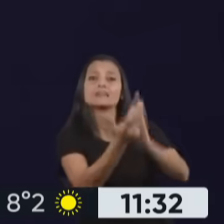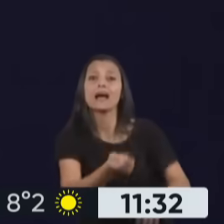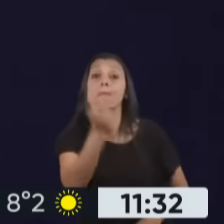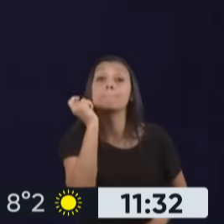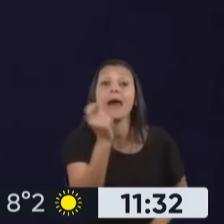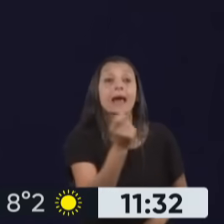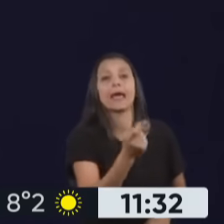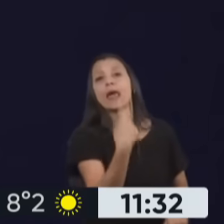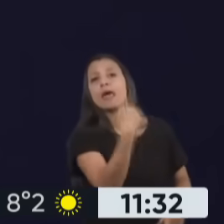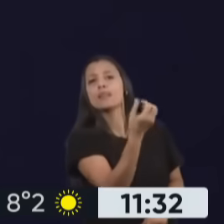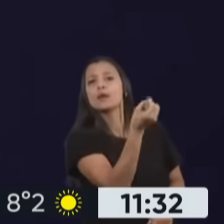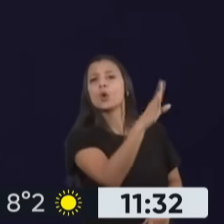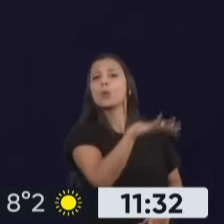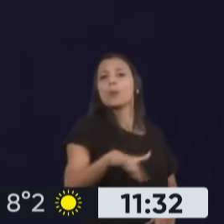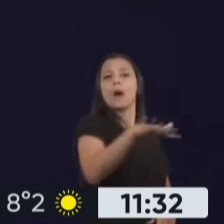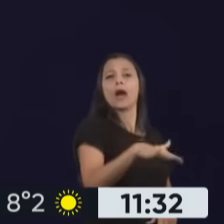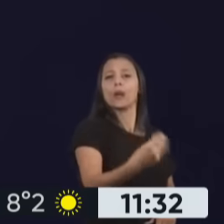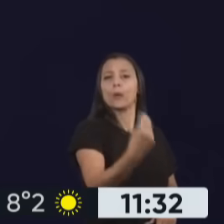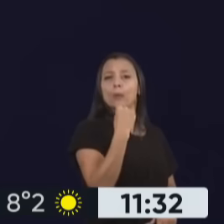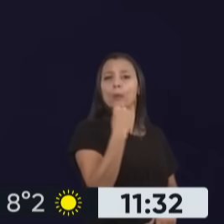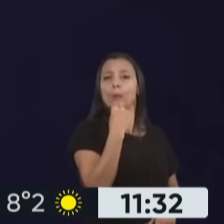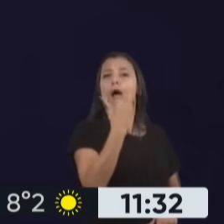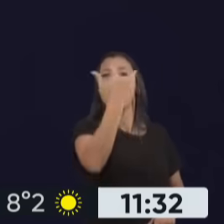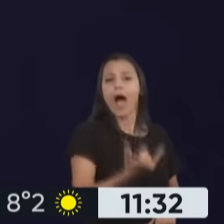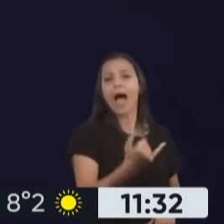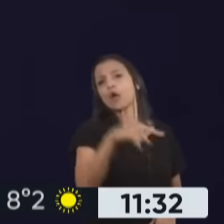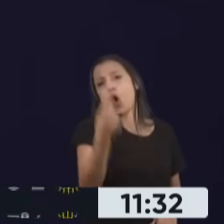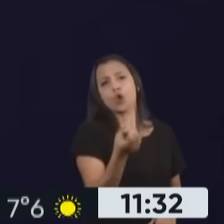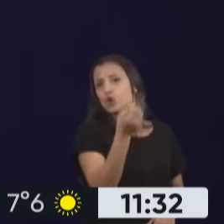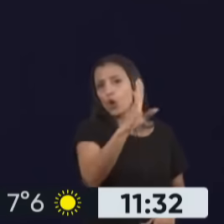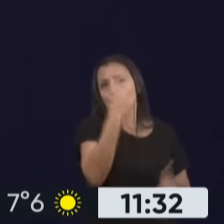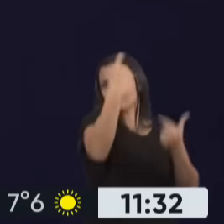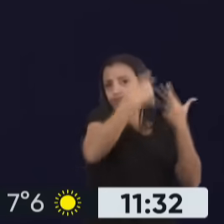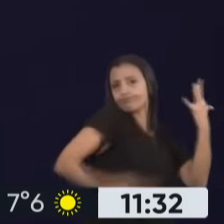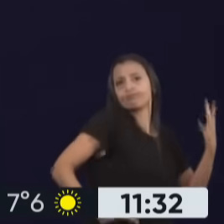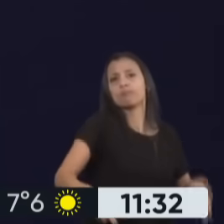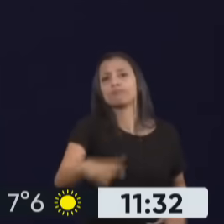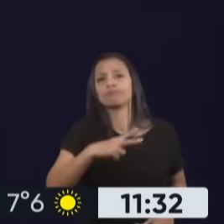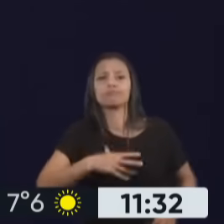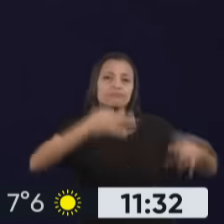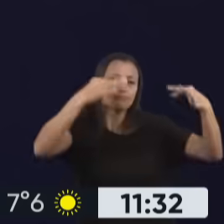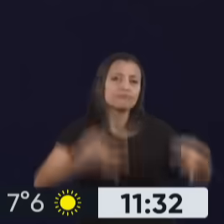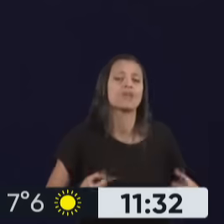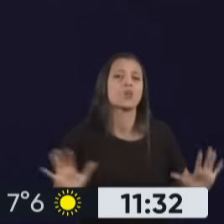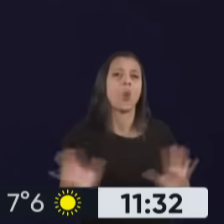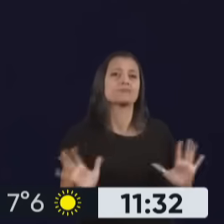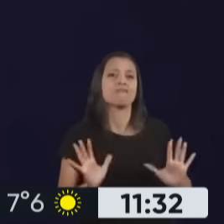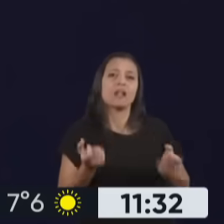detrás de un club de barrio funcionaban otro tipo de otra magnitud de organización y no la de